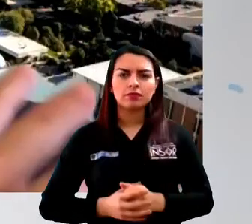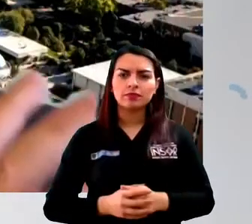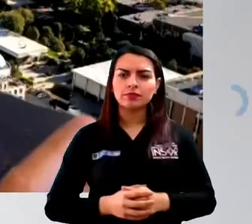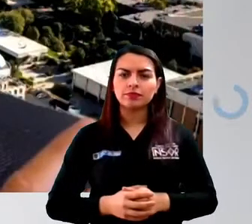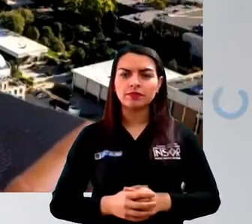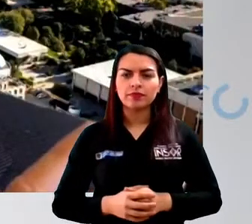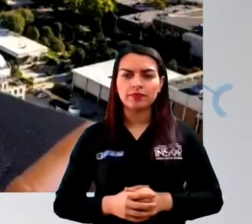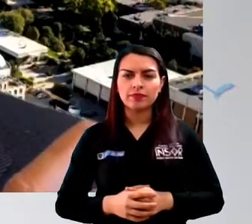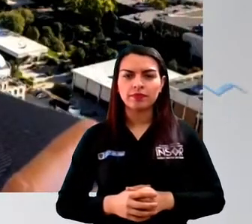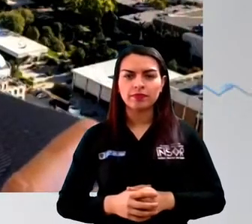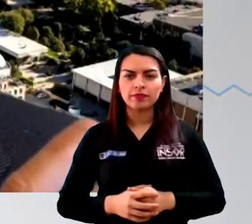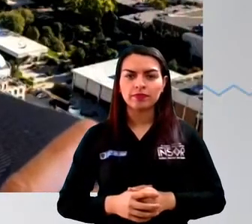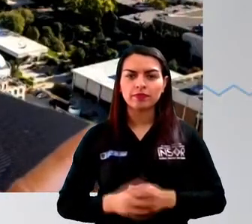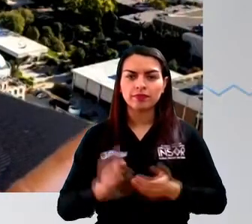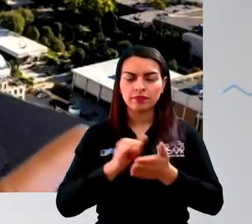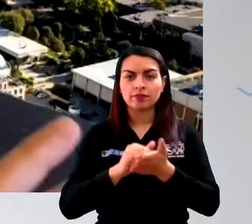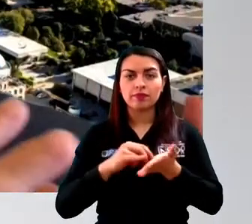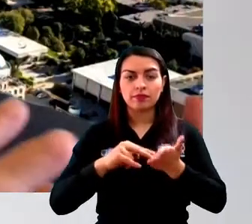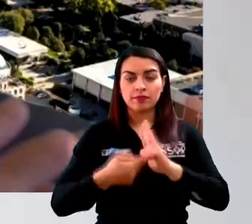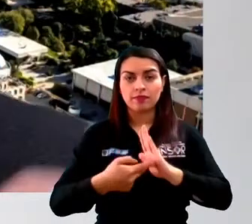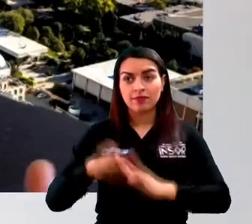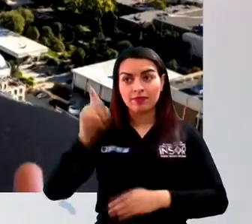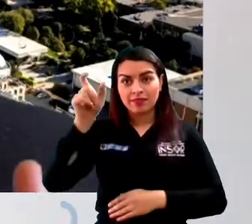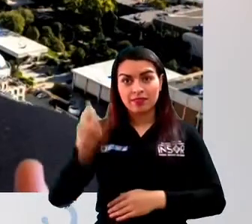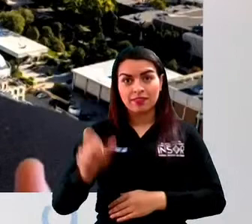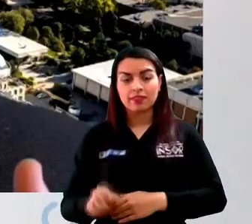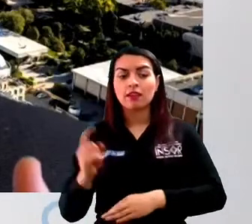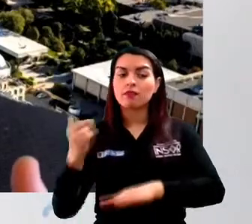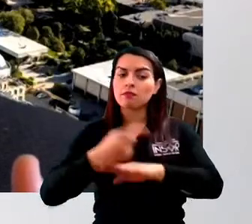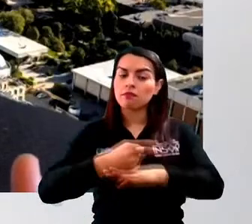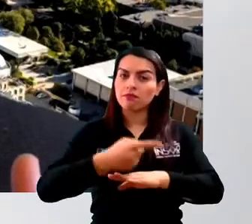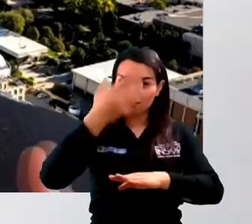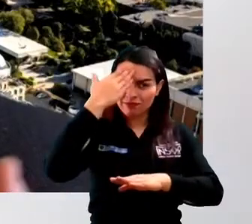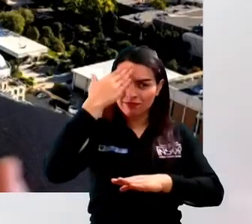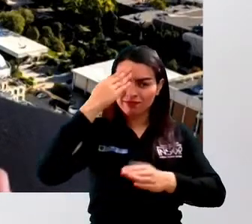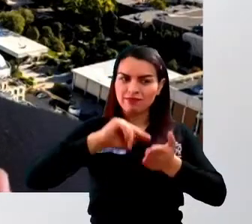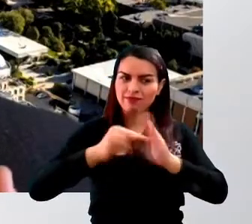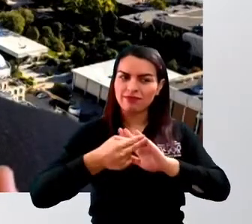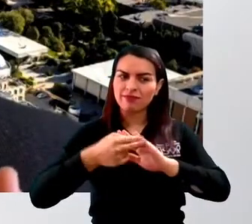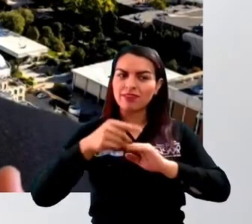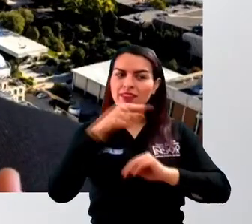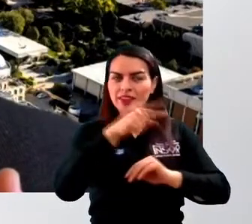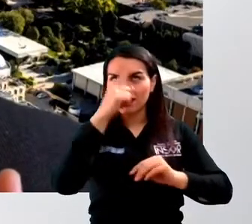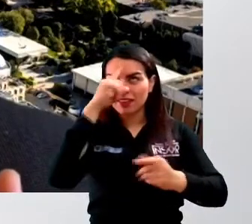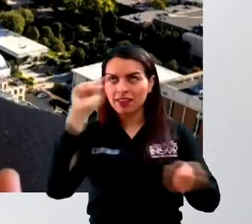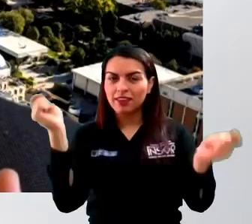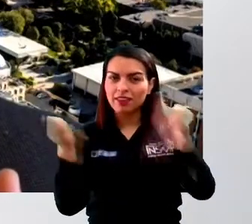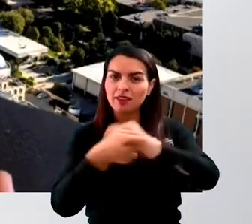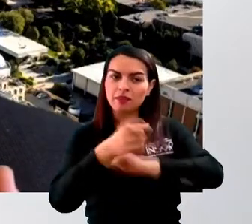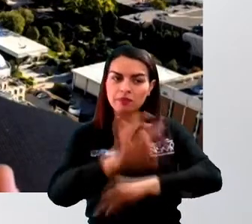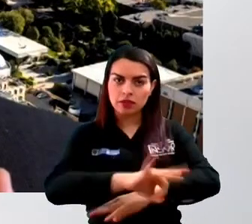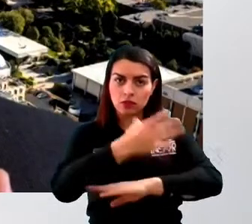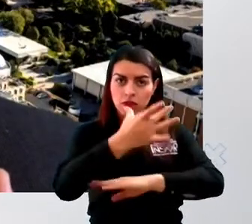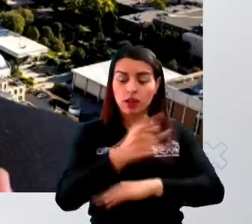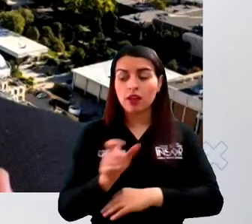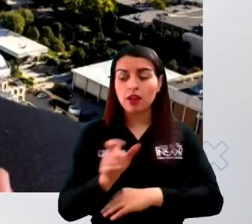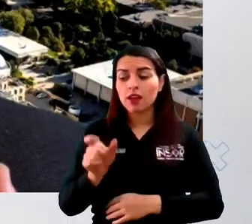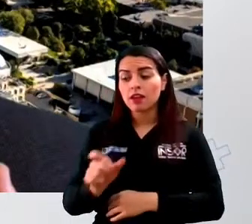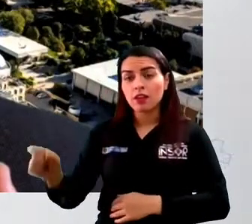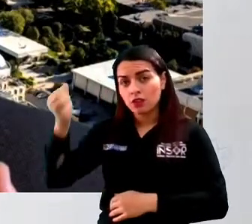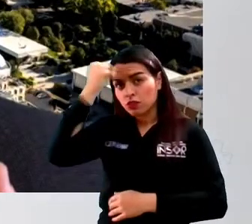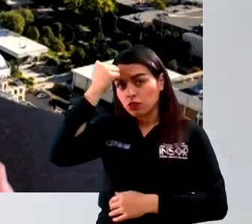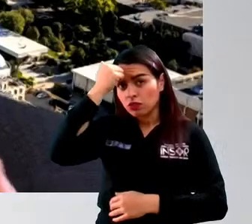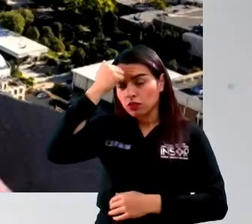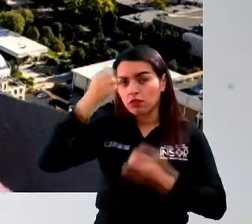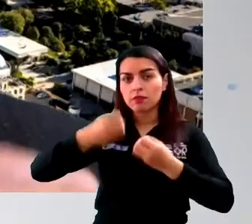la instrucción del cohorto fue llevada a la parte virtual y los docentes gastan su tiempo o pasan su tiempo, en